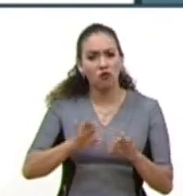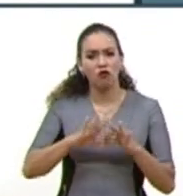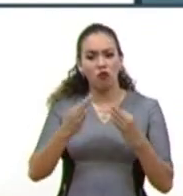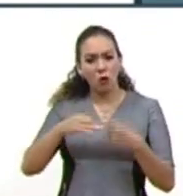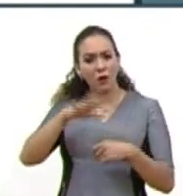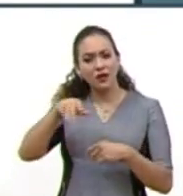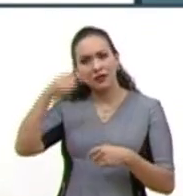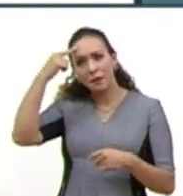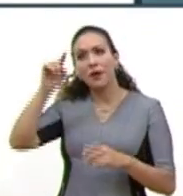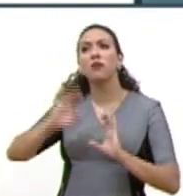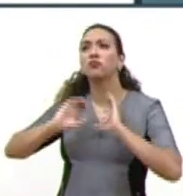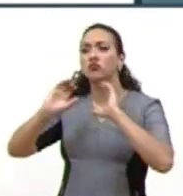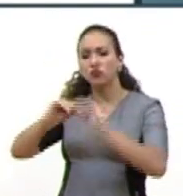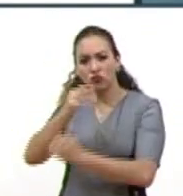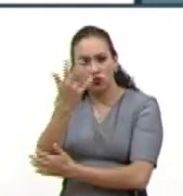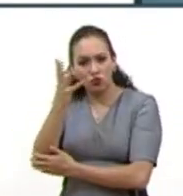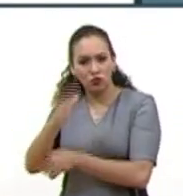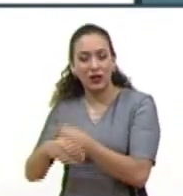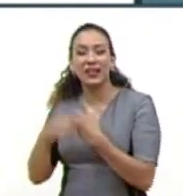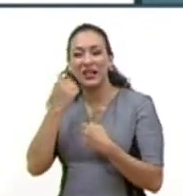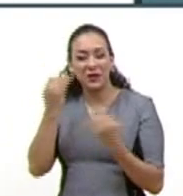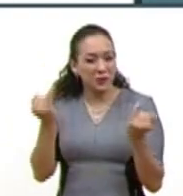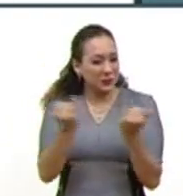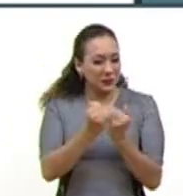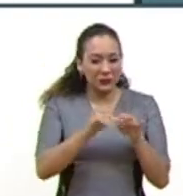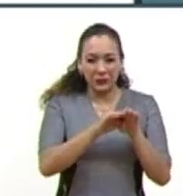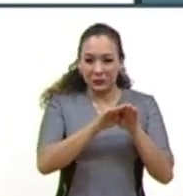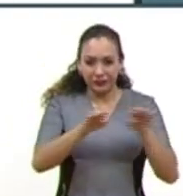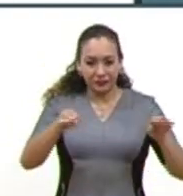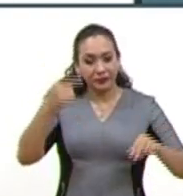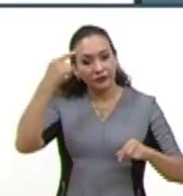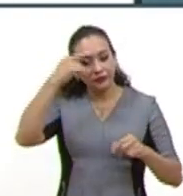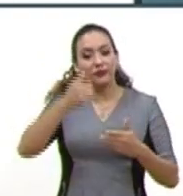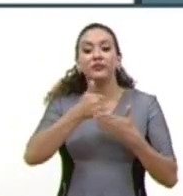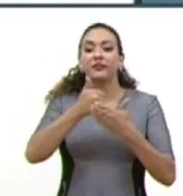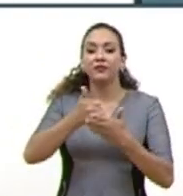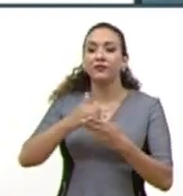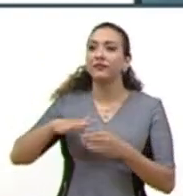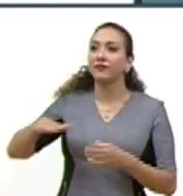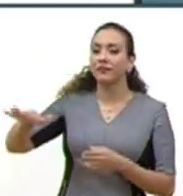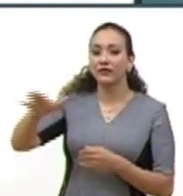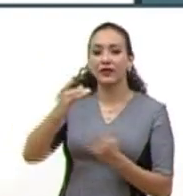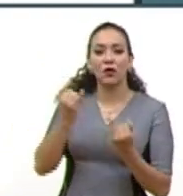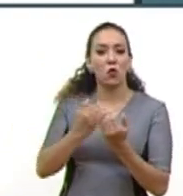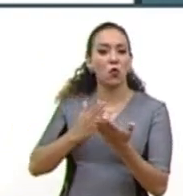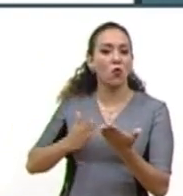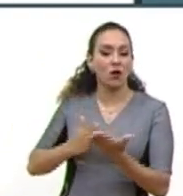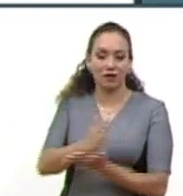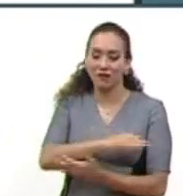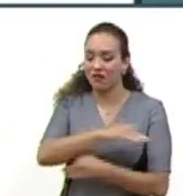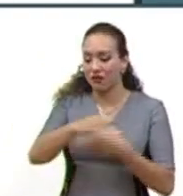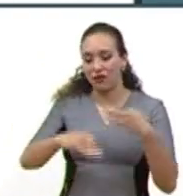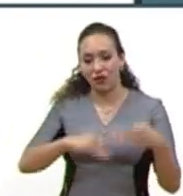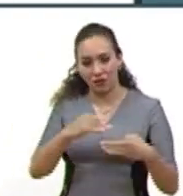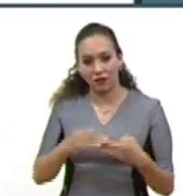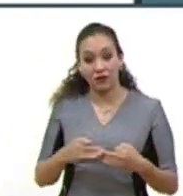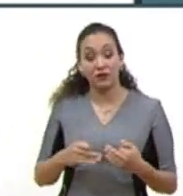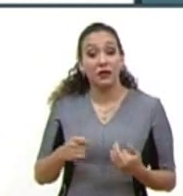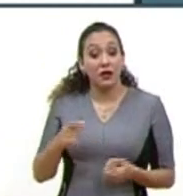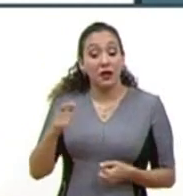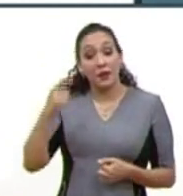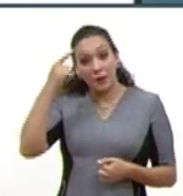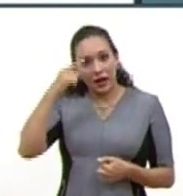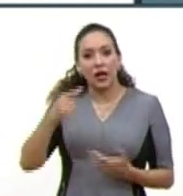proporcionales, equitativas, pero que ya puedan generar también estas condiciones de igualdad para que se destine el